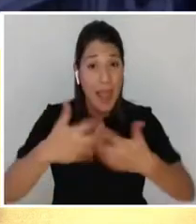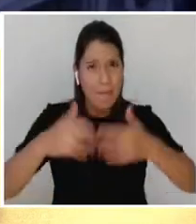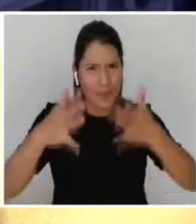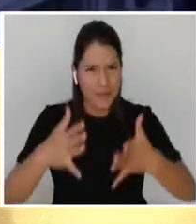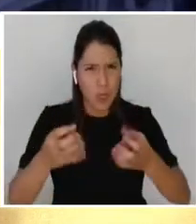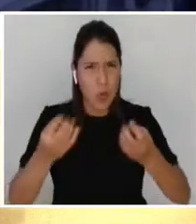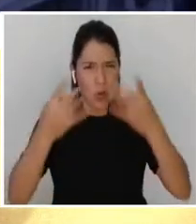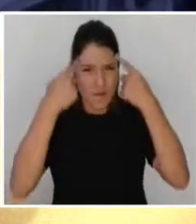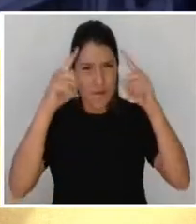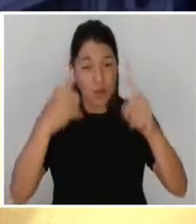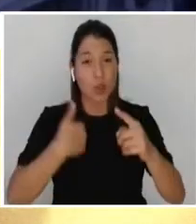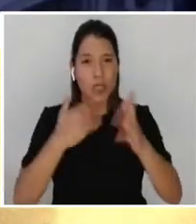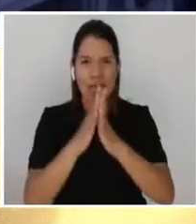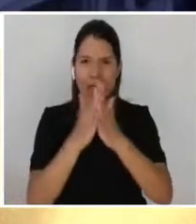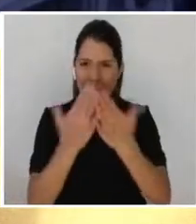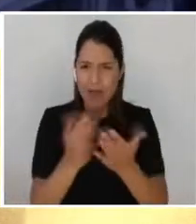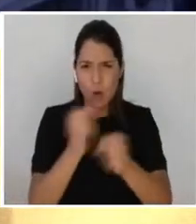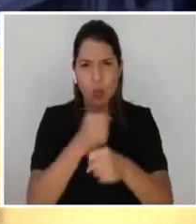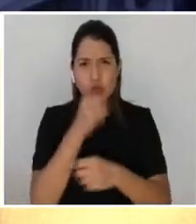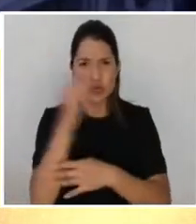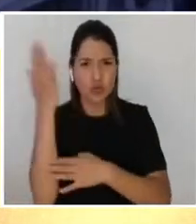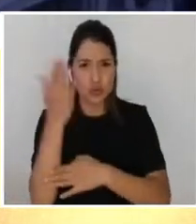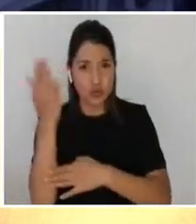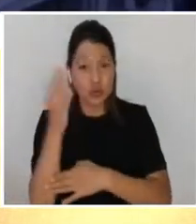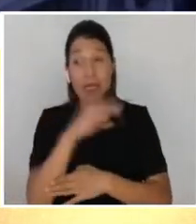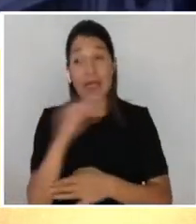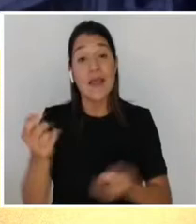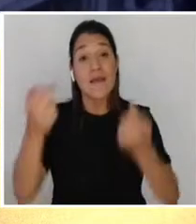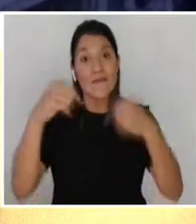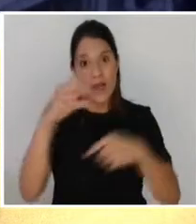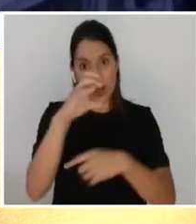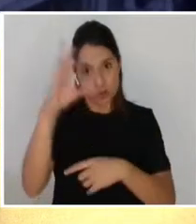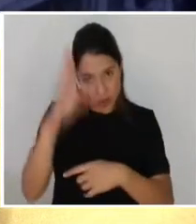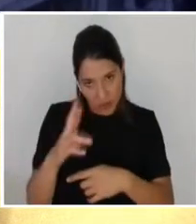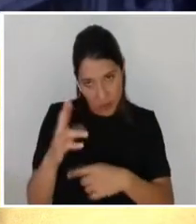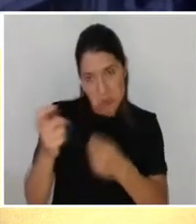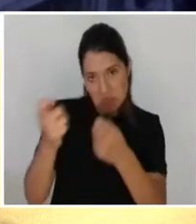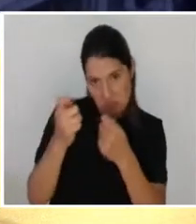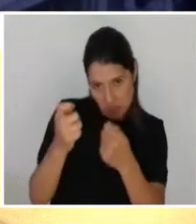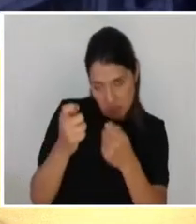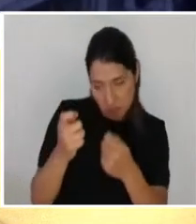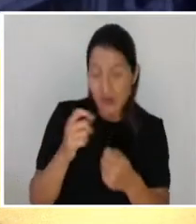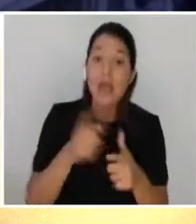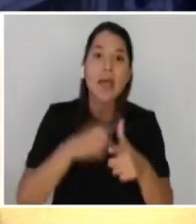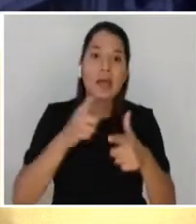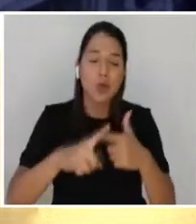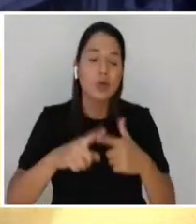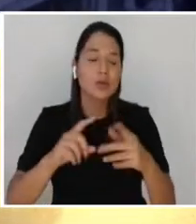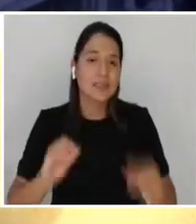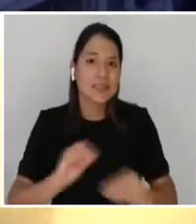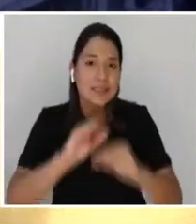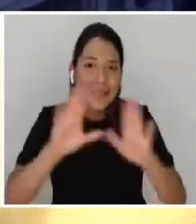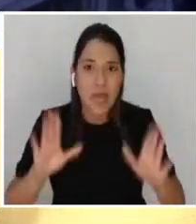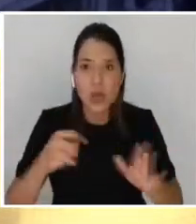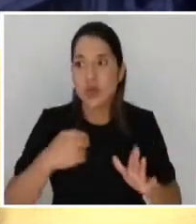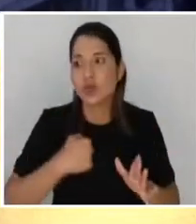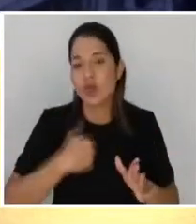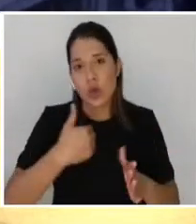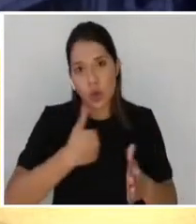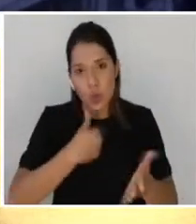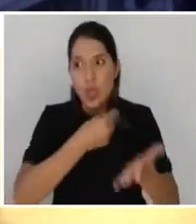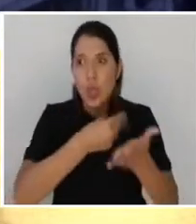hace conferencias y también viene aquí a Costa Rica. Entonces, por ejemplo, claramente me he tenido que comprar varios de sus libros